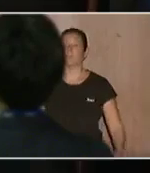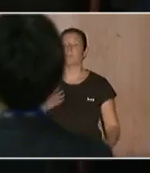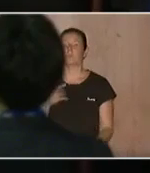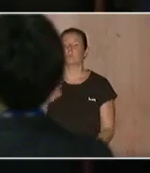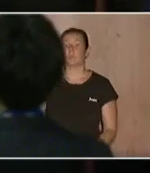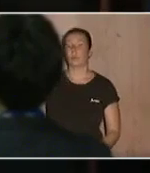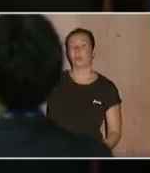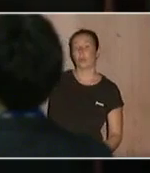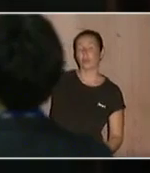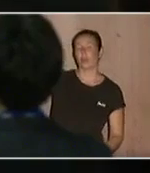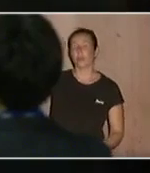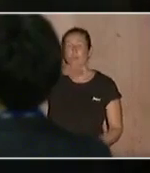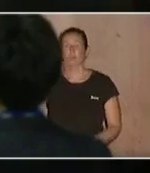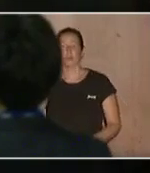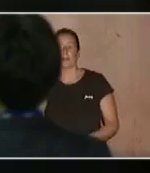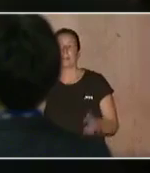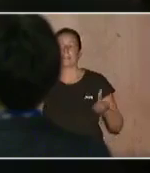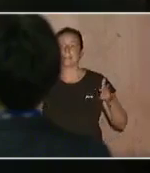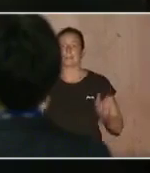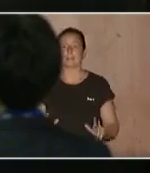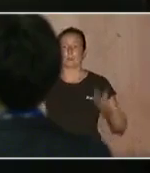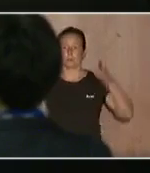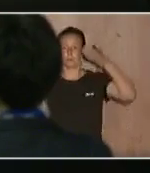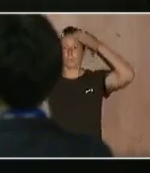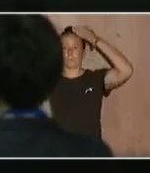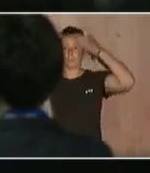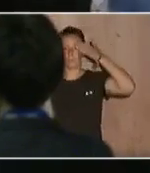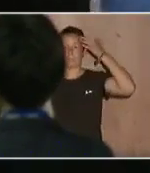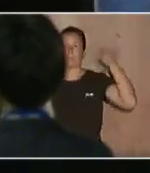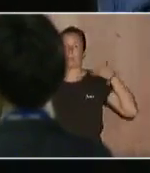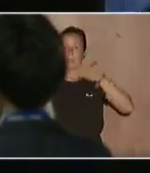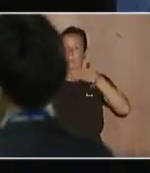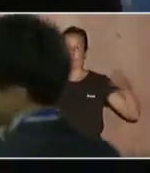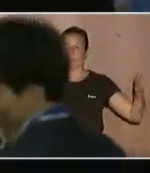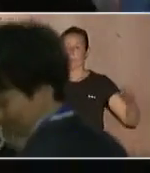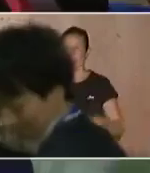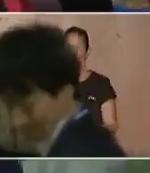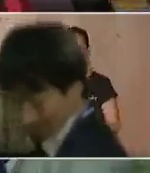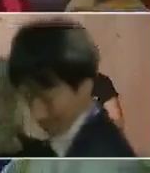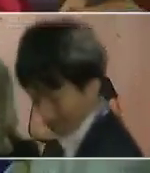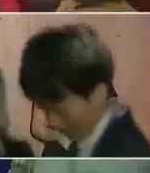Doctores y doctoras, sentaos y cubríos. Se abre la sesión.